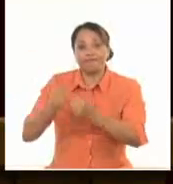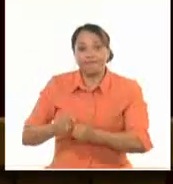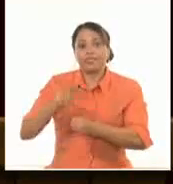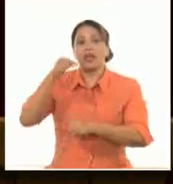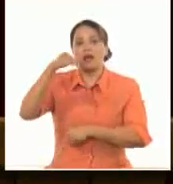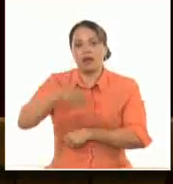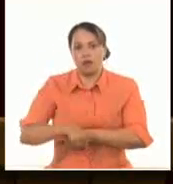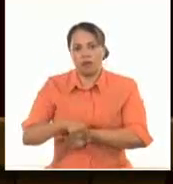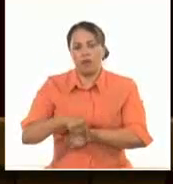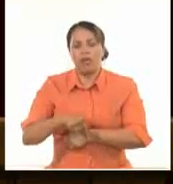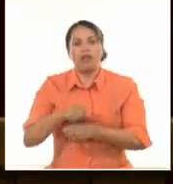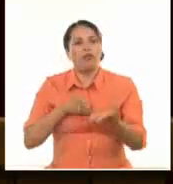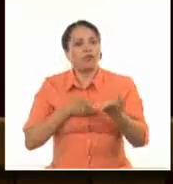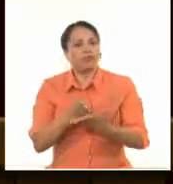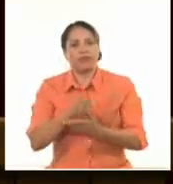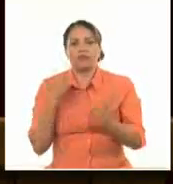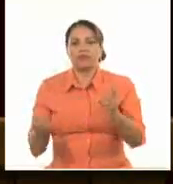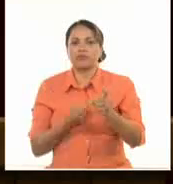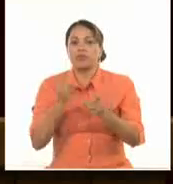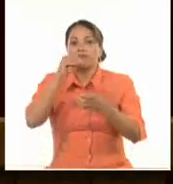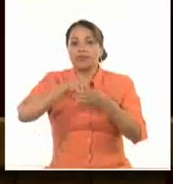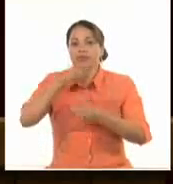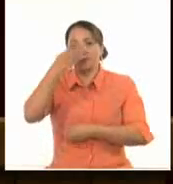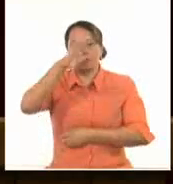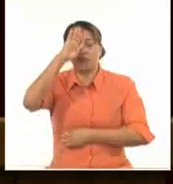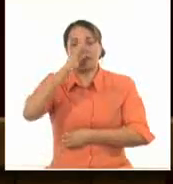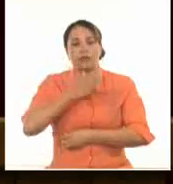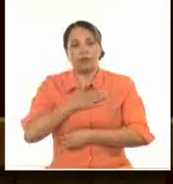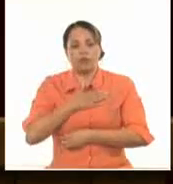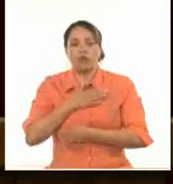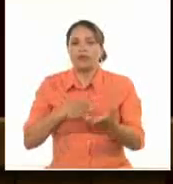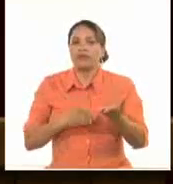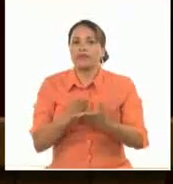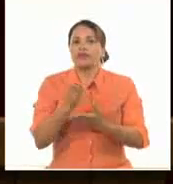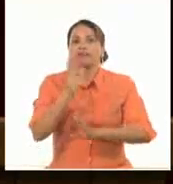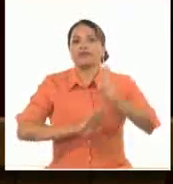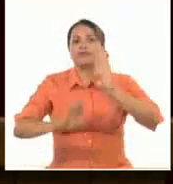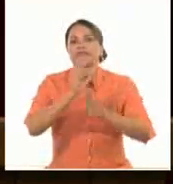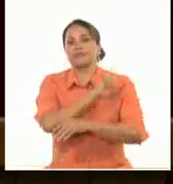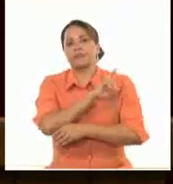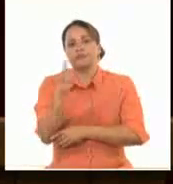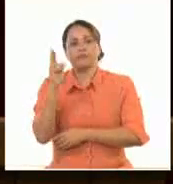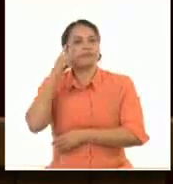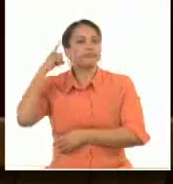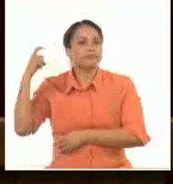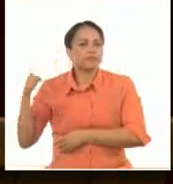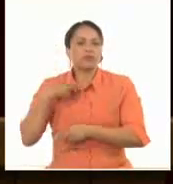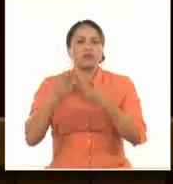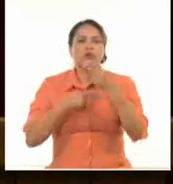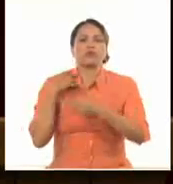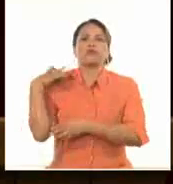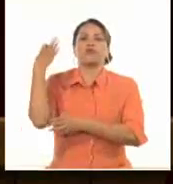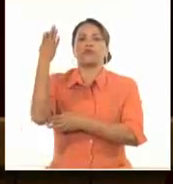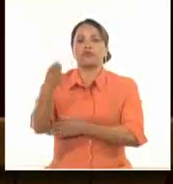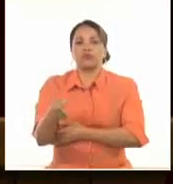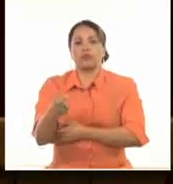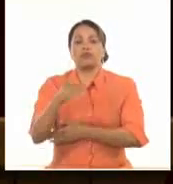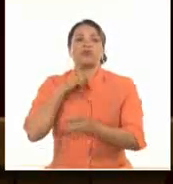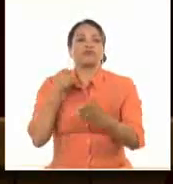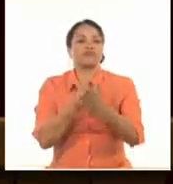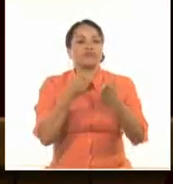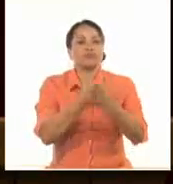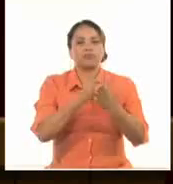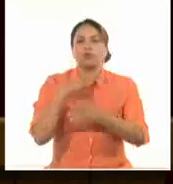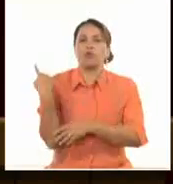que sostienen el país, la revolución y el sueño de lo que hacemos y haremos en el futuro, enfrentando como todo